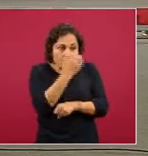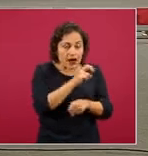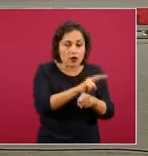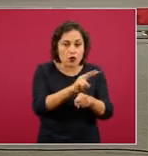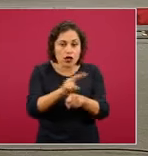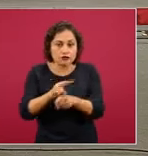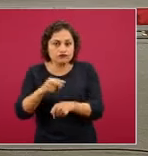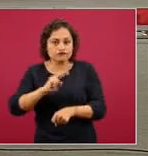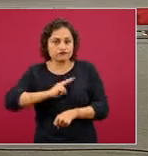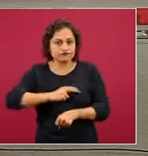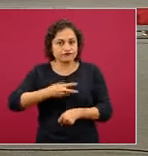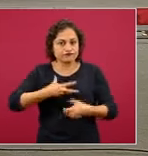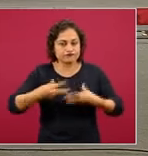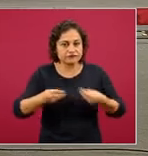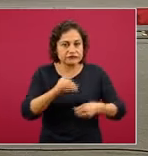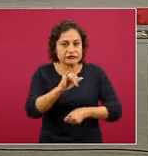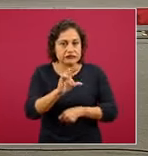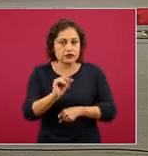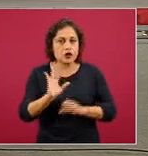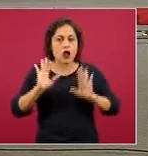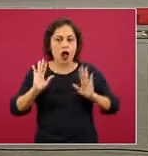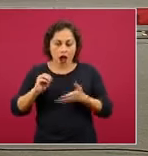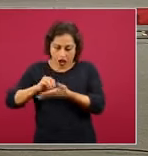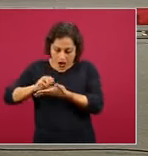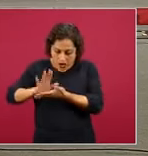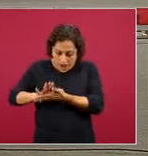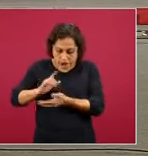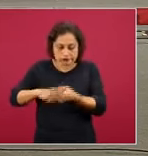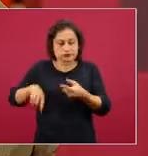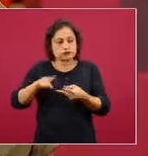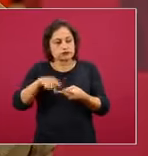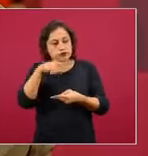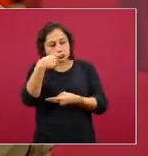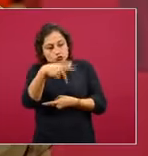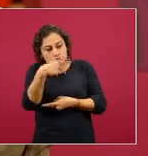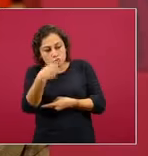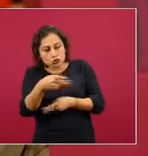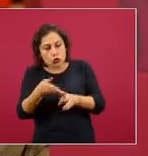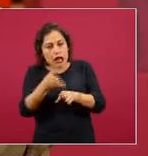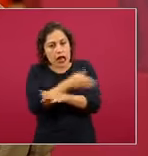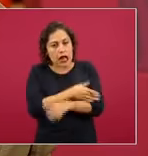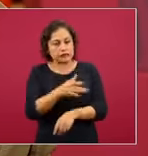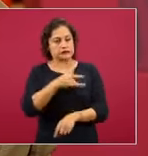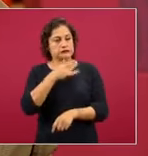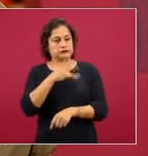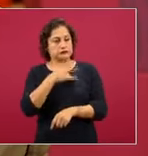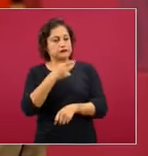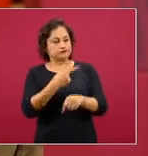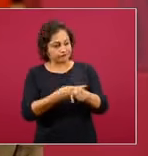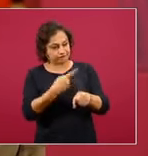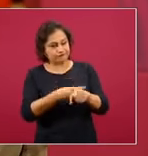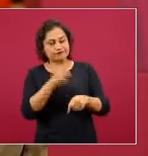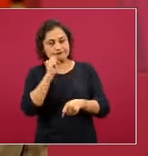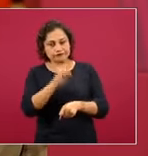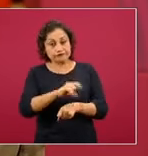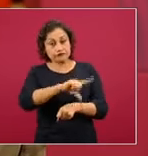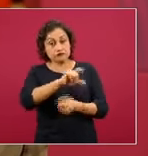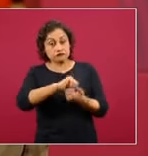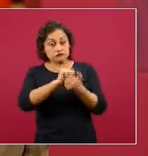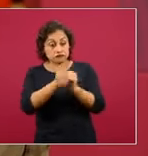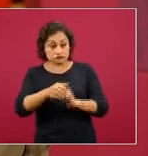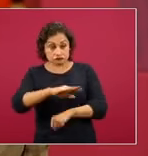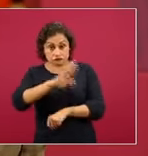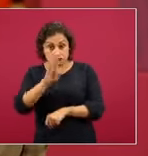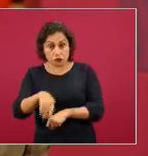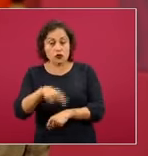estudio epidemiológico, cumplió con definición de caso operacional en vida y una vez fallecido además tuvo la posibilidad de una